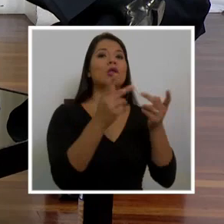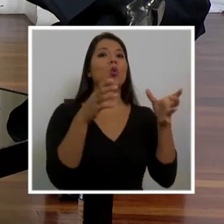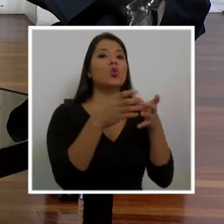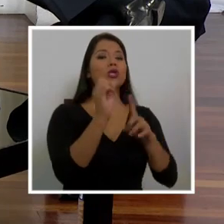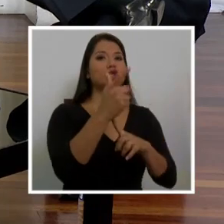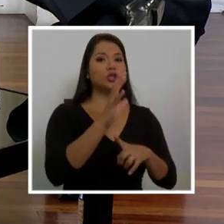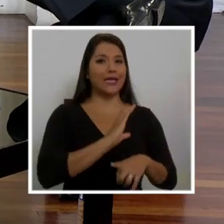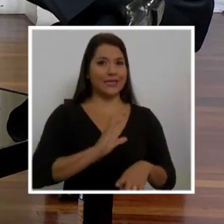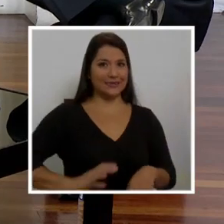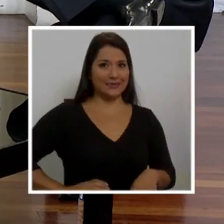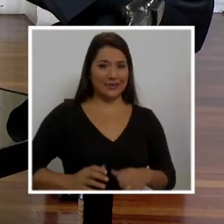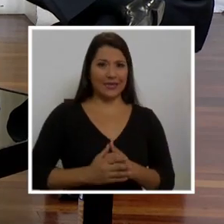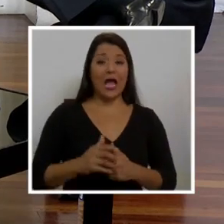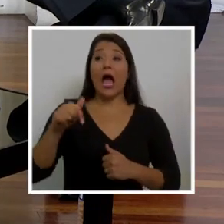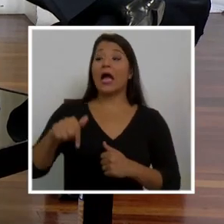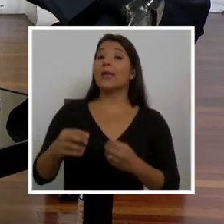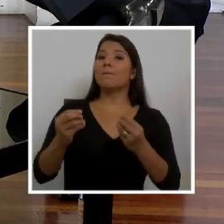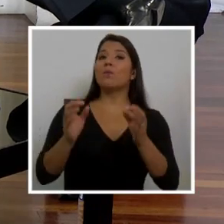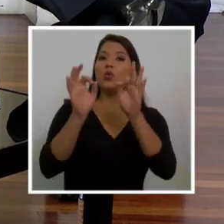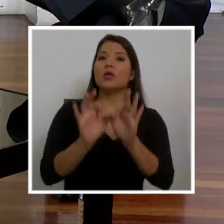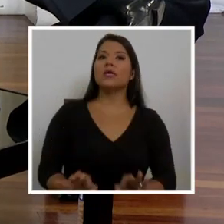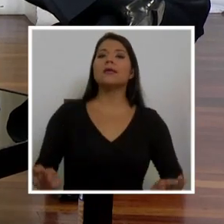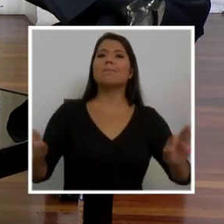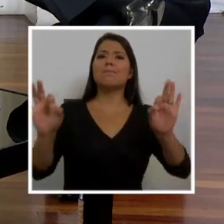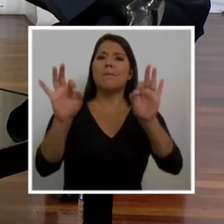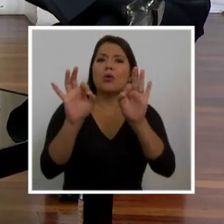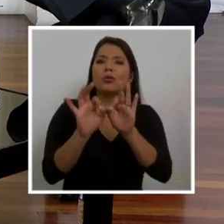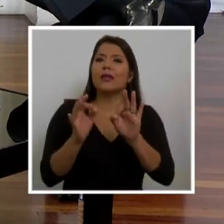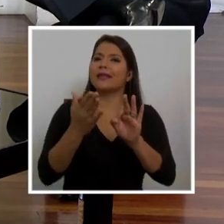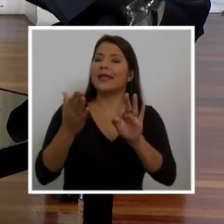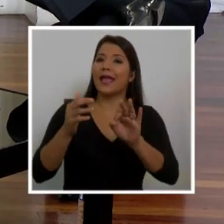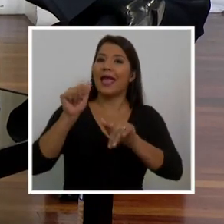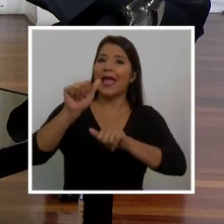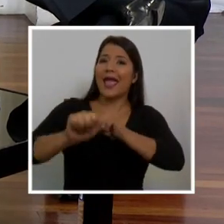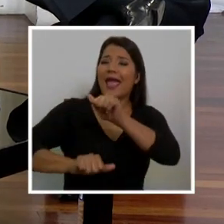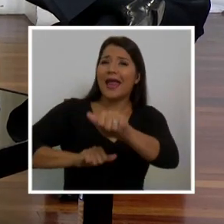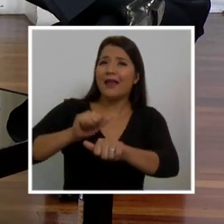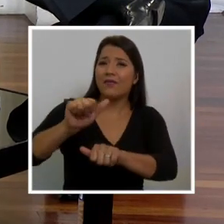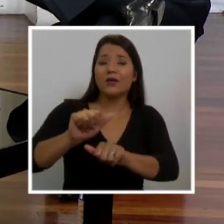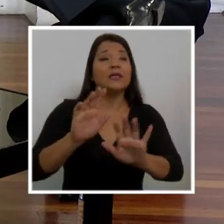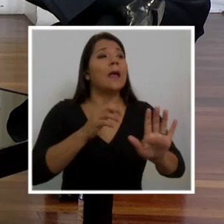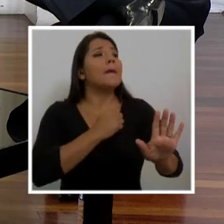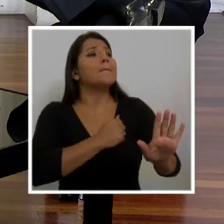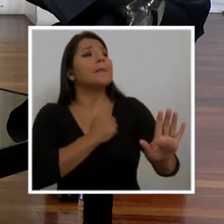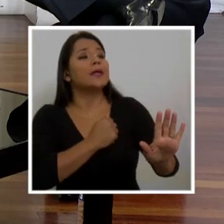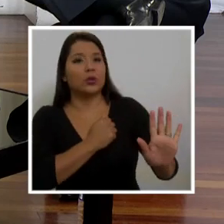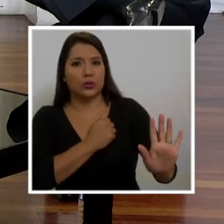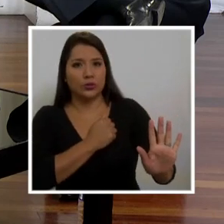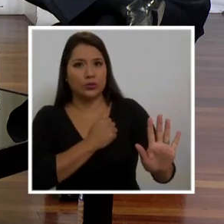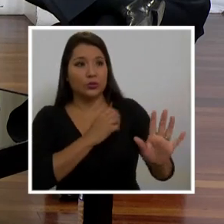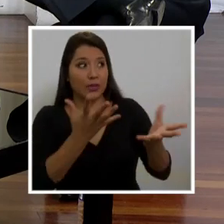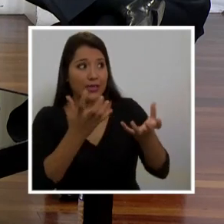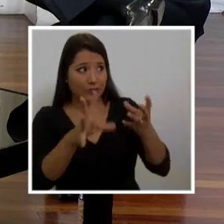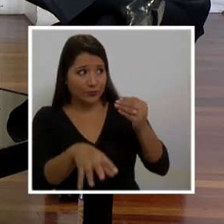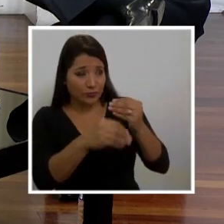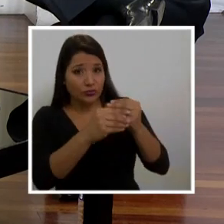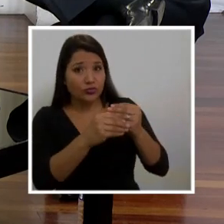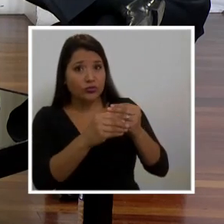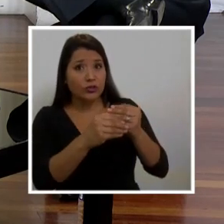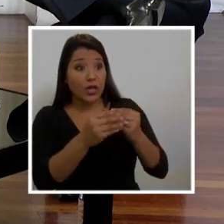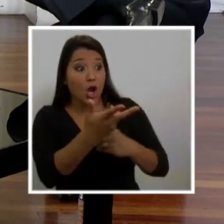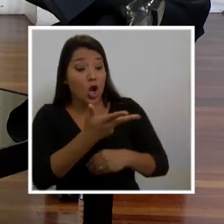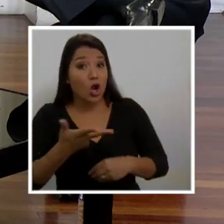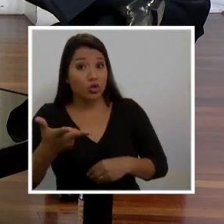Vital. El esfuerzo, el desgaste, si podemos llamarlo de esa manera. Perdón, voy a agregar, a pesar de que coinciden, a pesar de que los